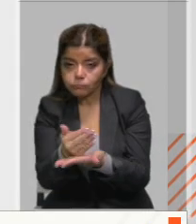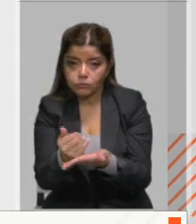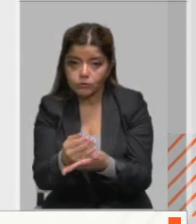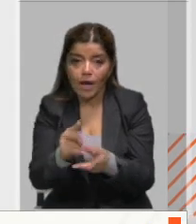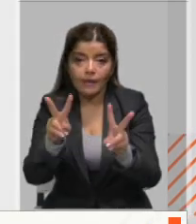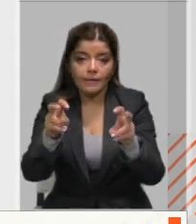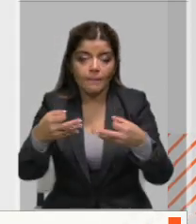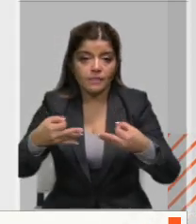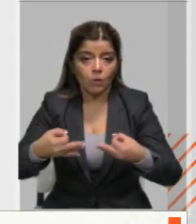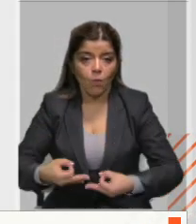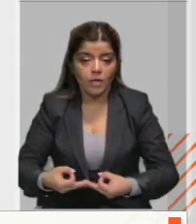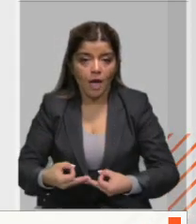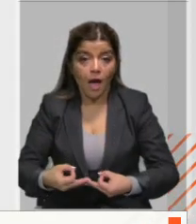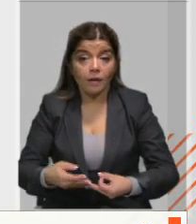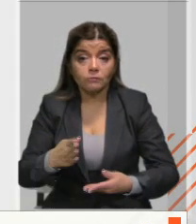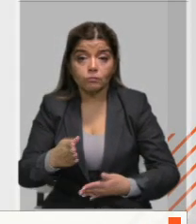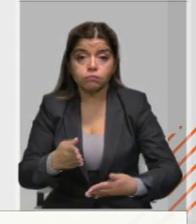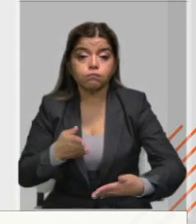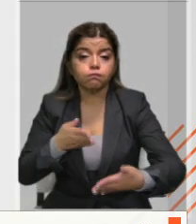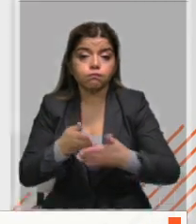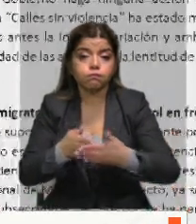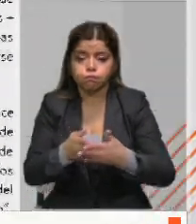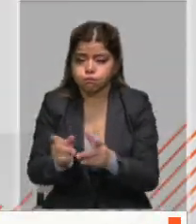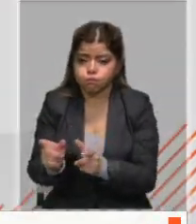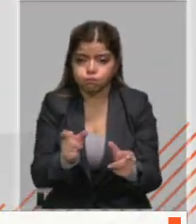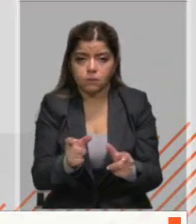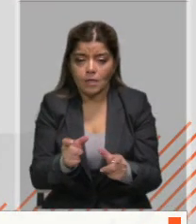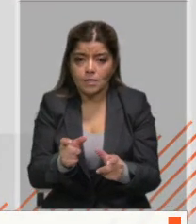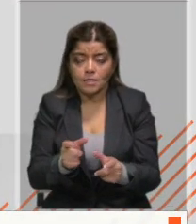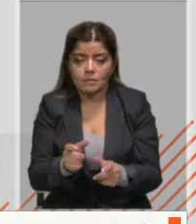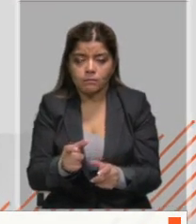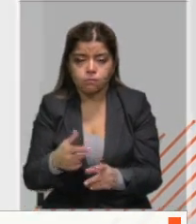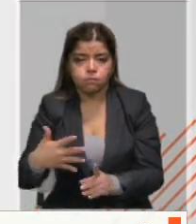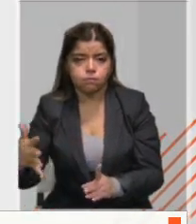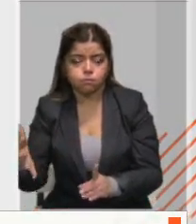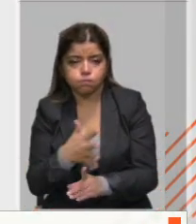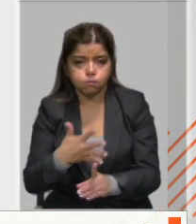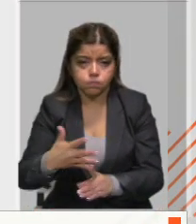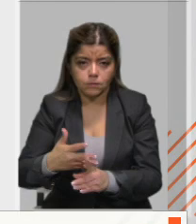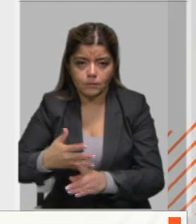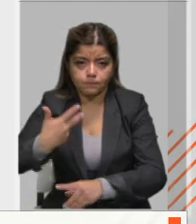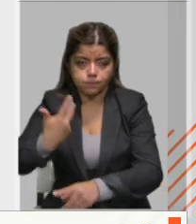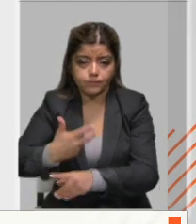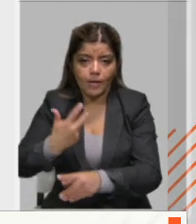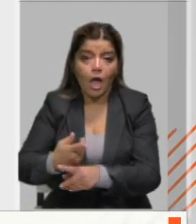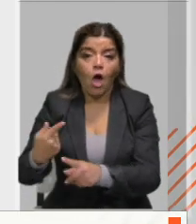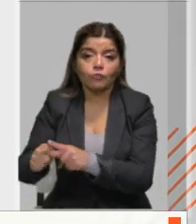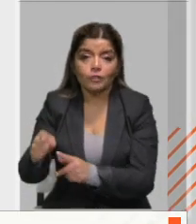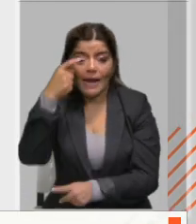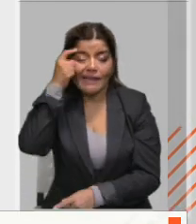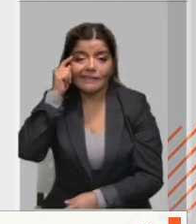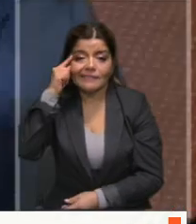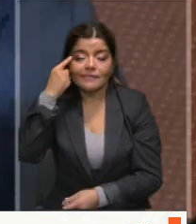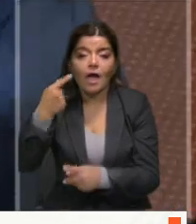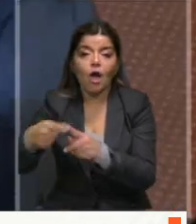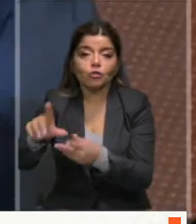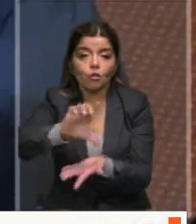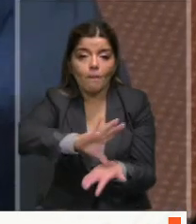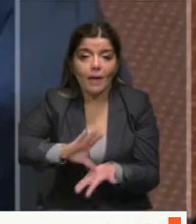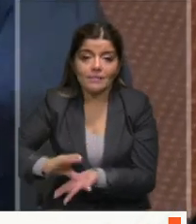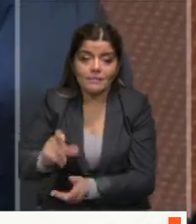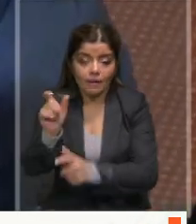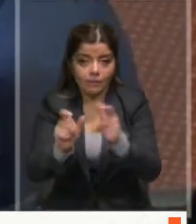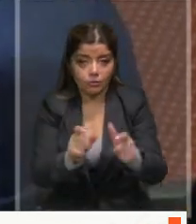la incapacidad para frenar el crimen organizado y el recrudecimiento de la crisis migratoria una acción que si bien No la firmaron